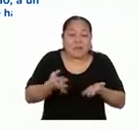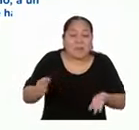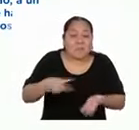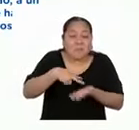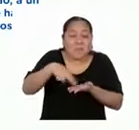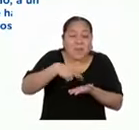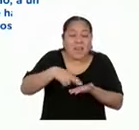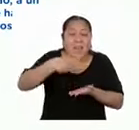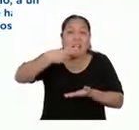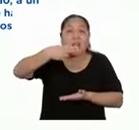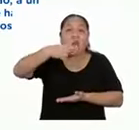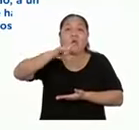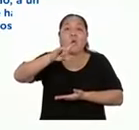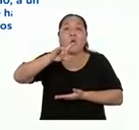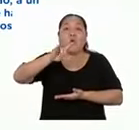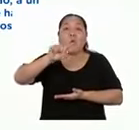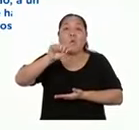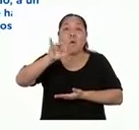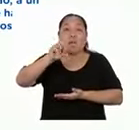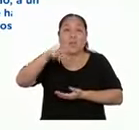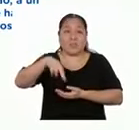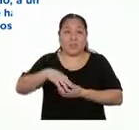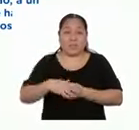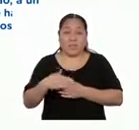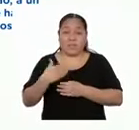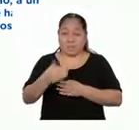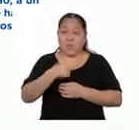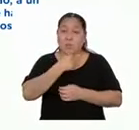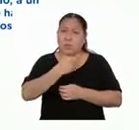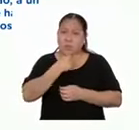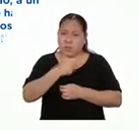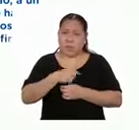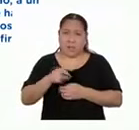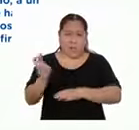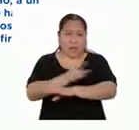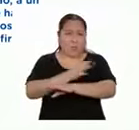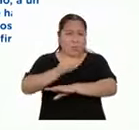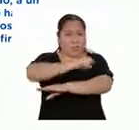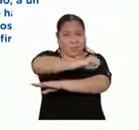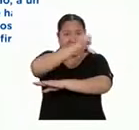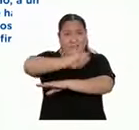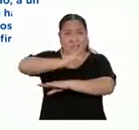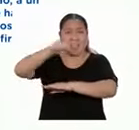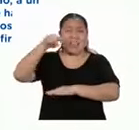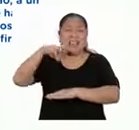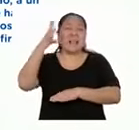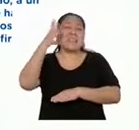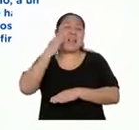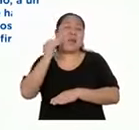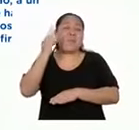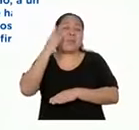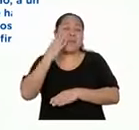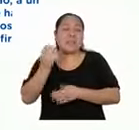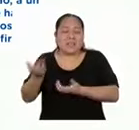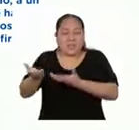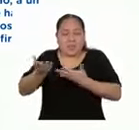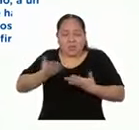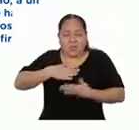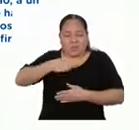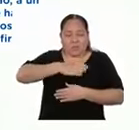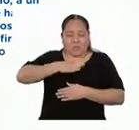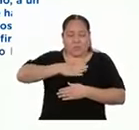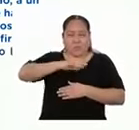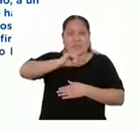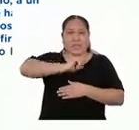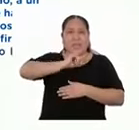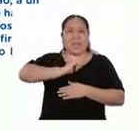ocurrencias. A la vuelta de los años, a mí me gustaba la música andina, y es esta experiencia vital la que me confirió mi personalidad básica. De